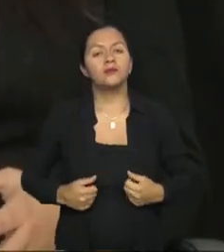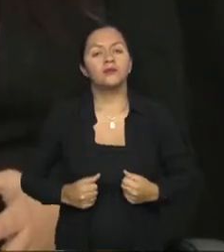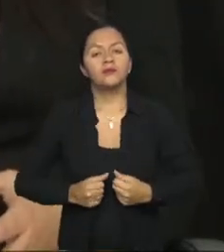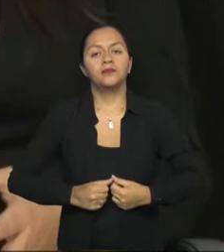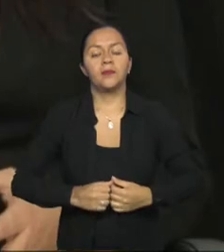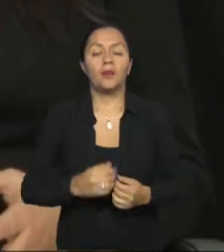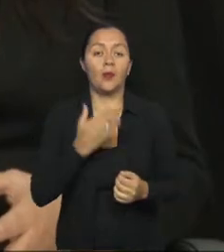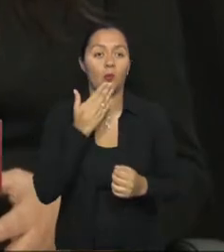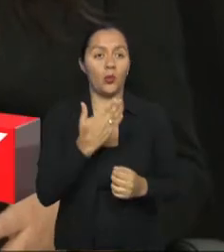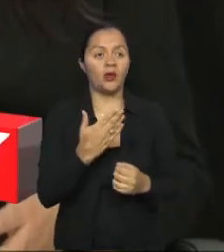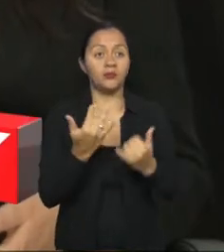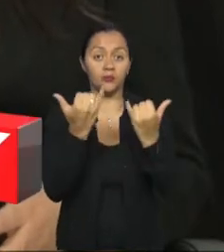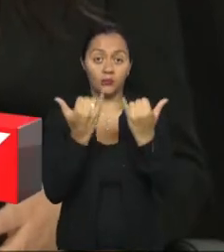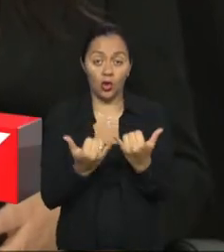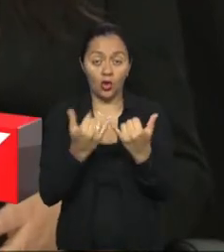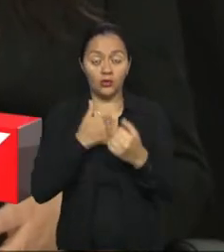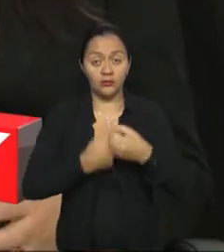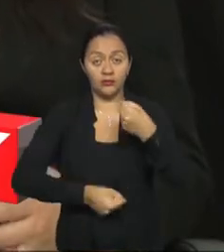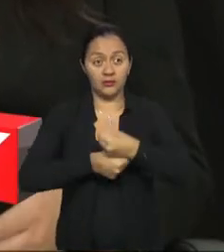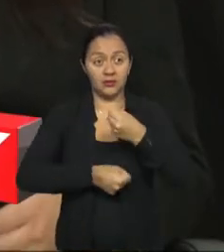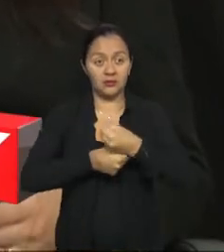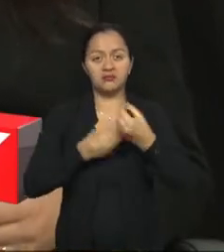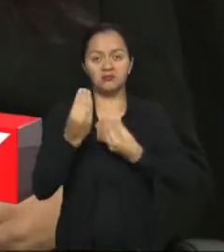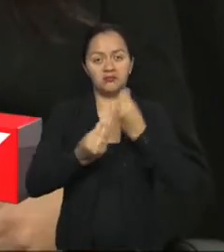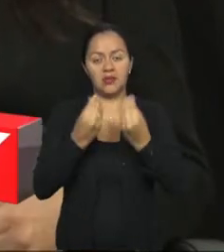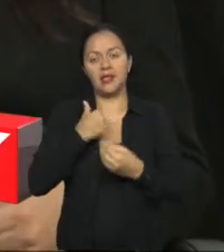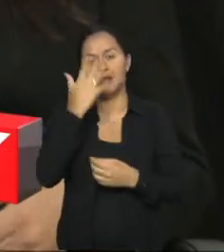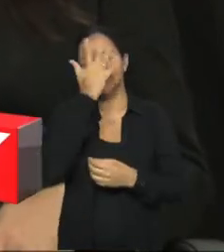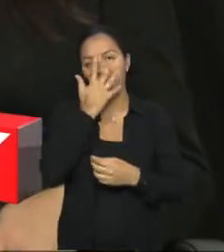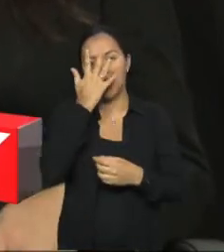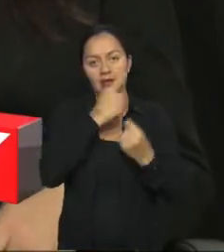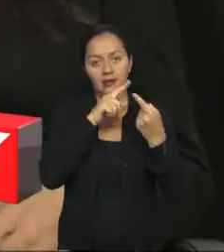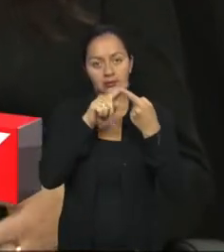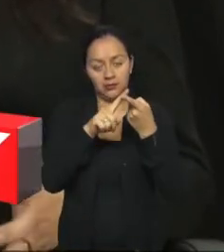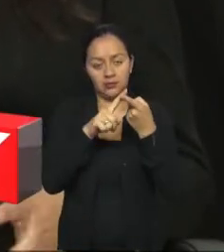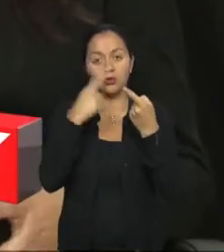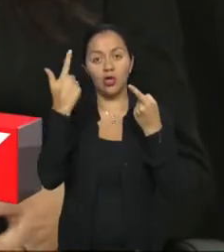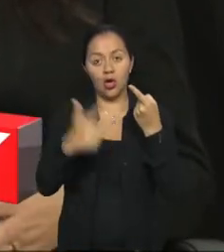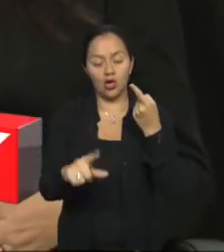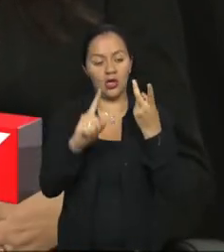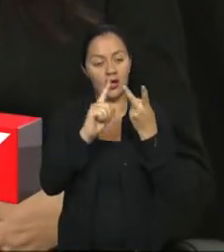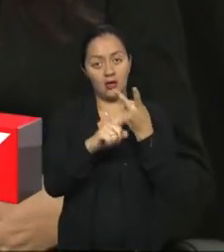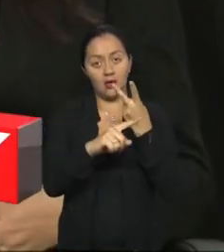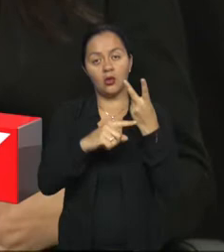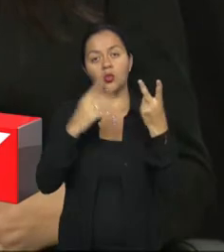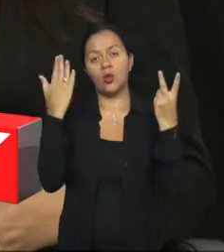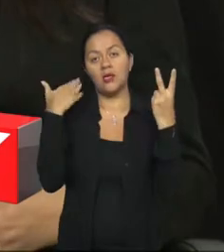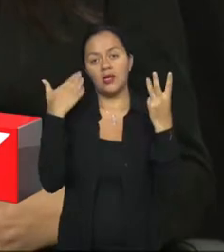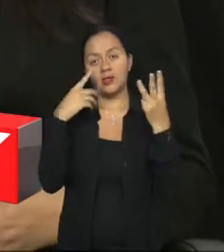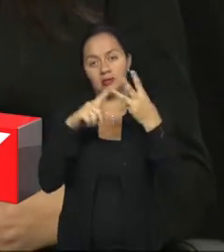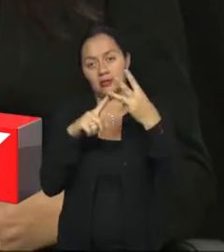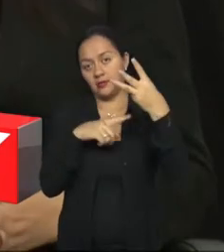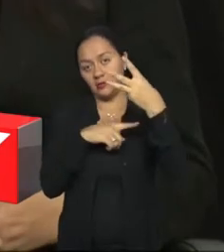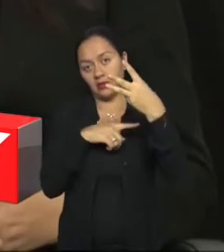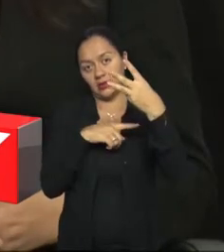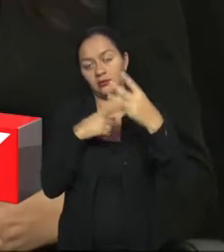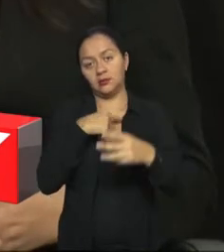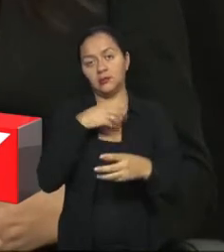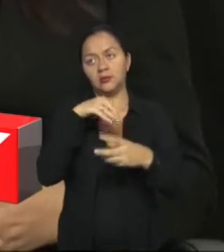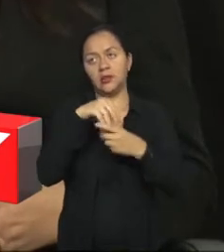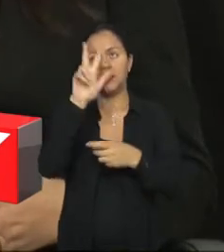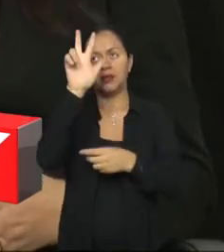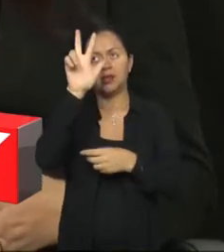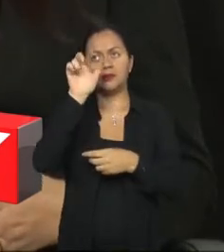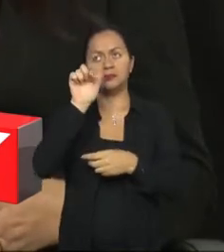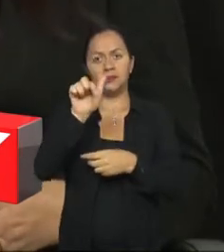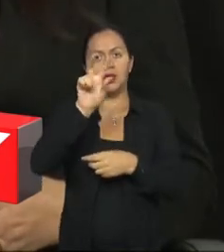ahora estamos trabajando en Esmeraldas, en Loja y en Guayaquil. En total llegamos a